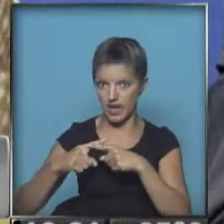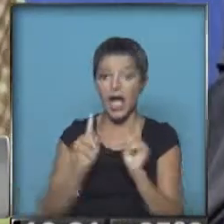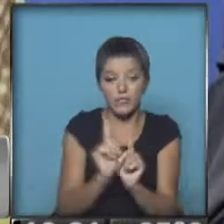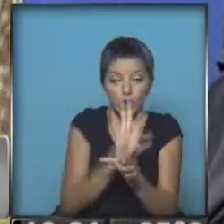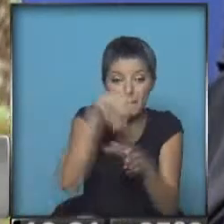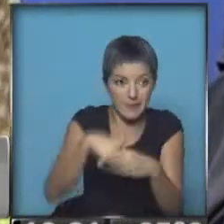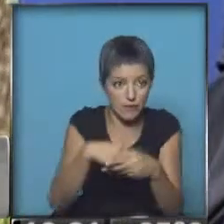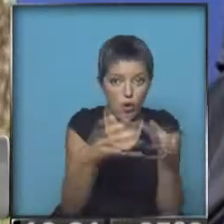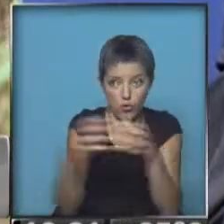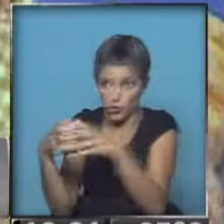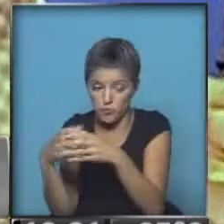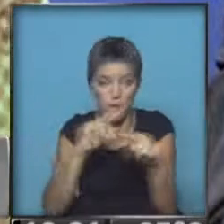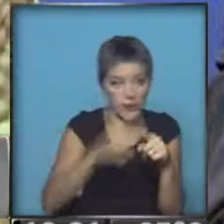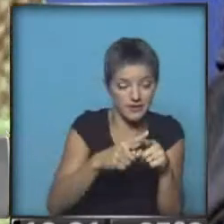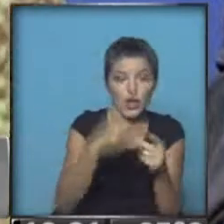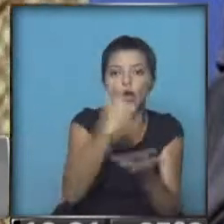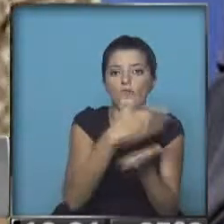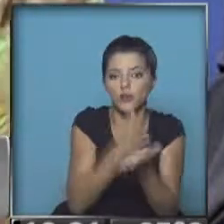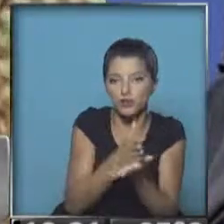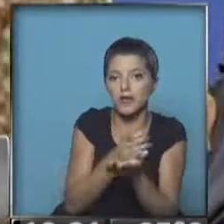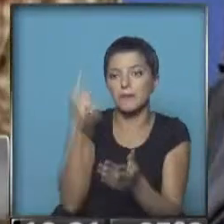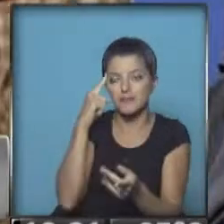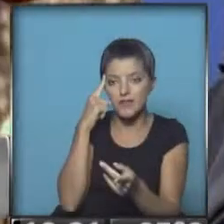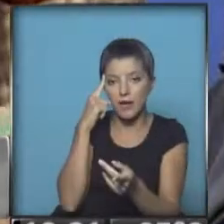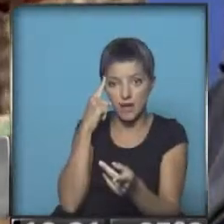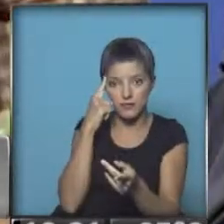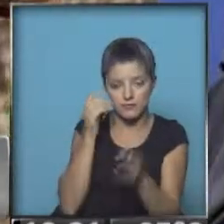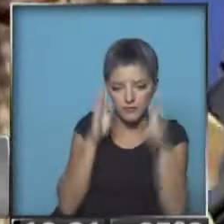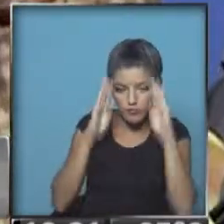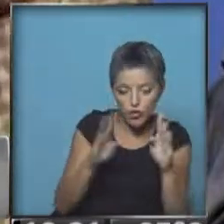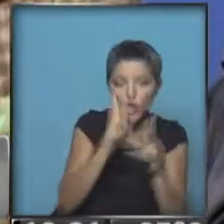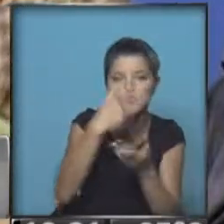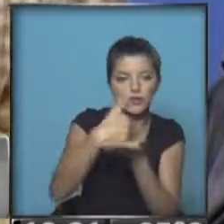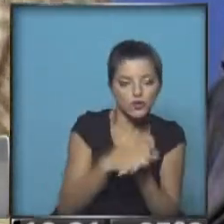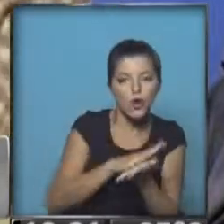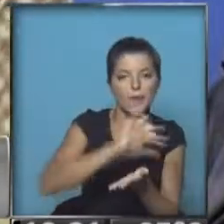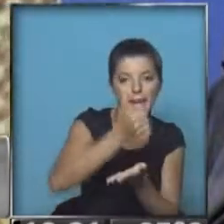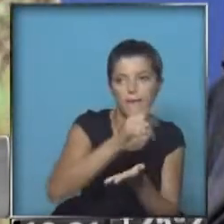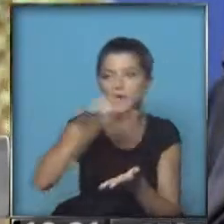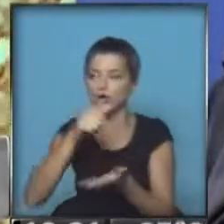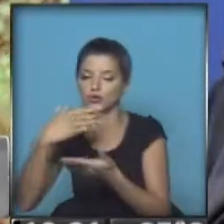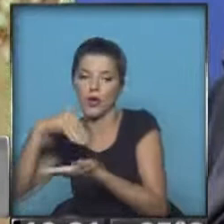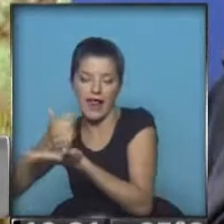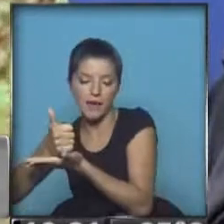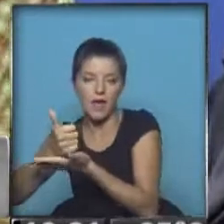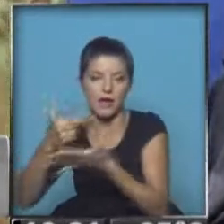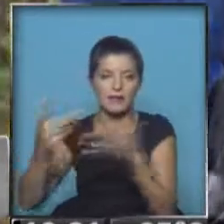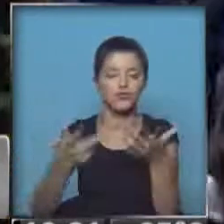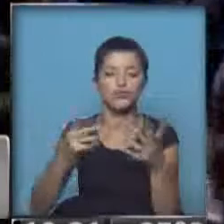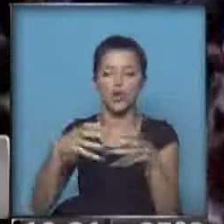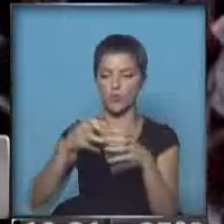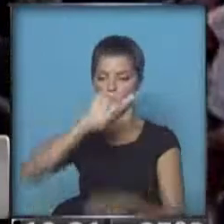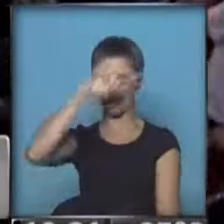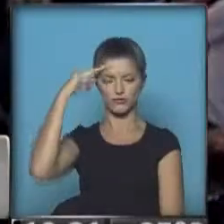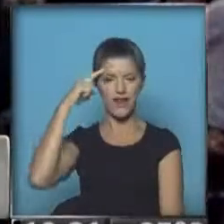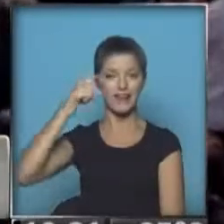fuerzas políticas, los sectores que pugnaban hacia un lado y cómo vencían los sectores de un lado y del otro, y entonces partidos nacionales